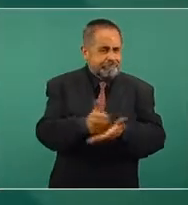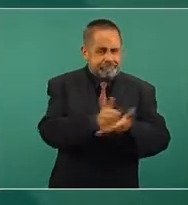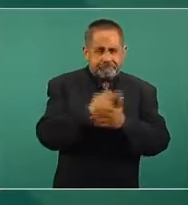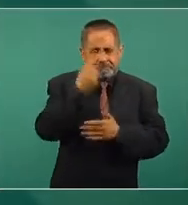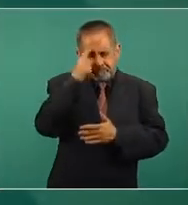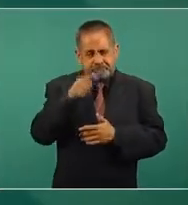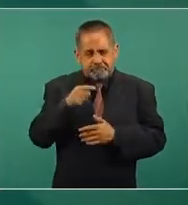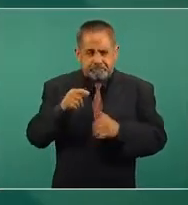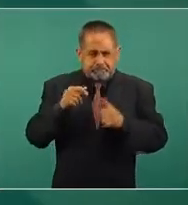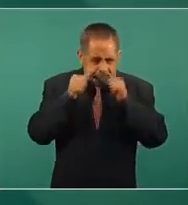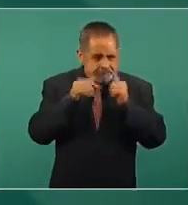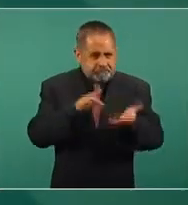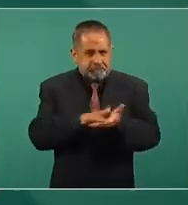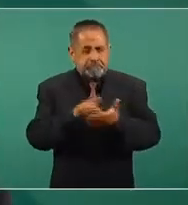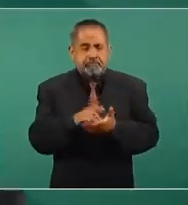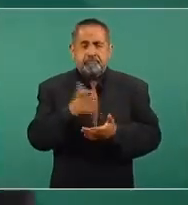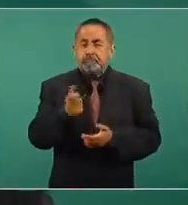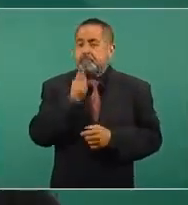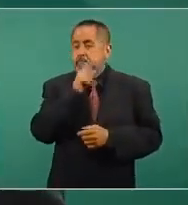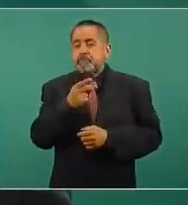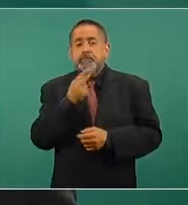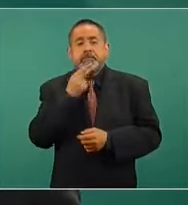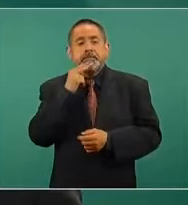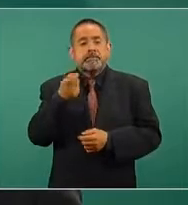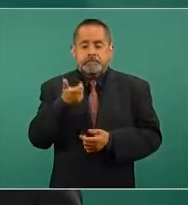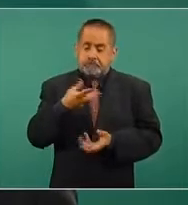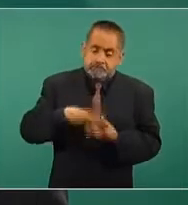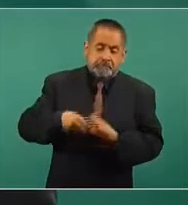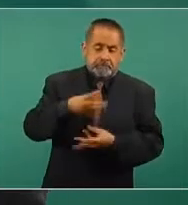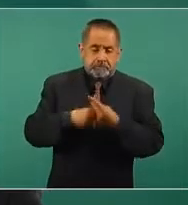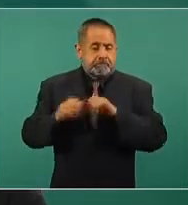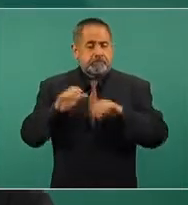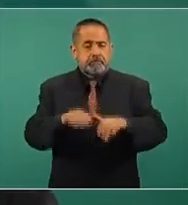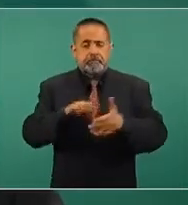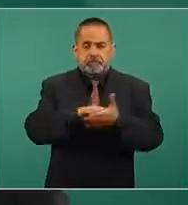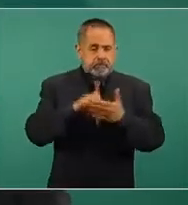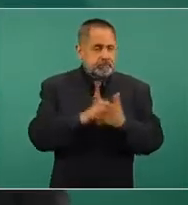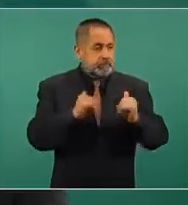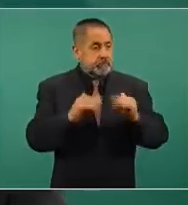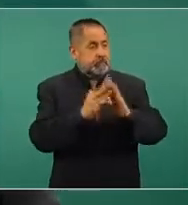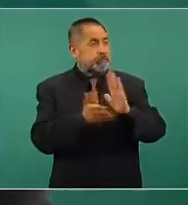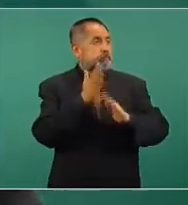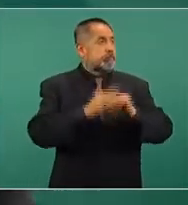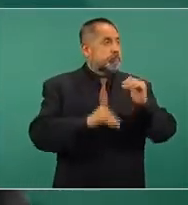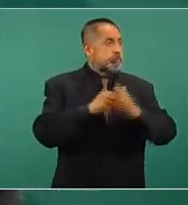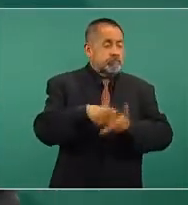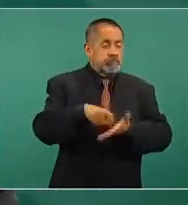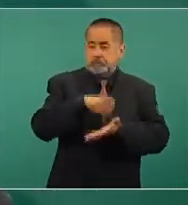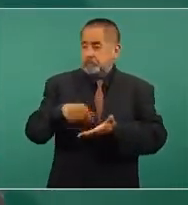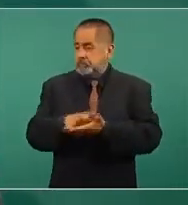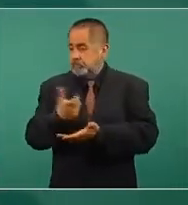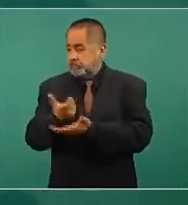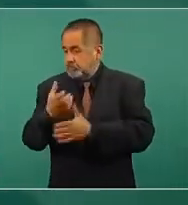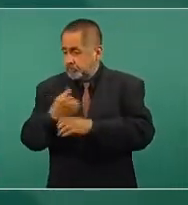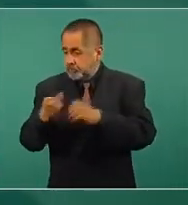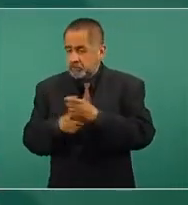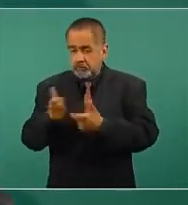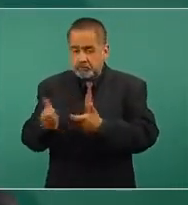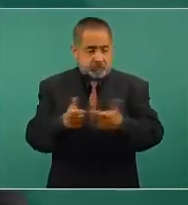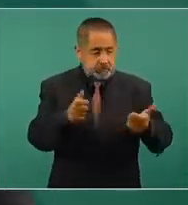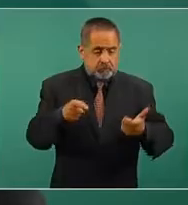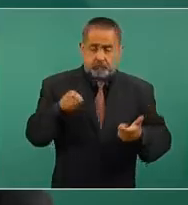poder incentivar la economía. Recordar que la producción o la autoproducción de vivienda prácticamente beneficia a 33